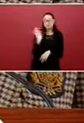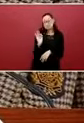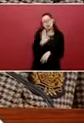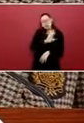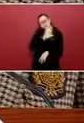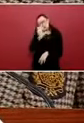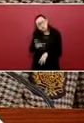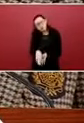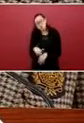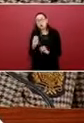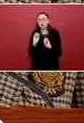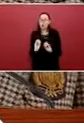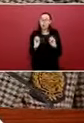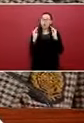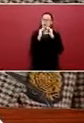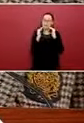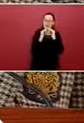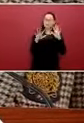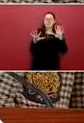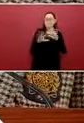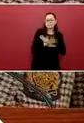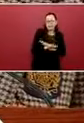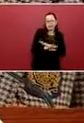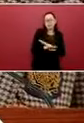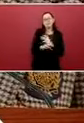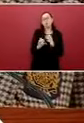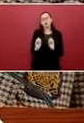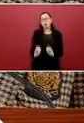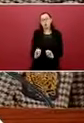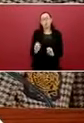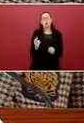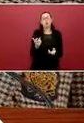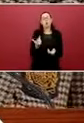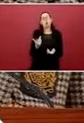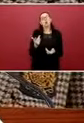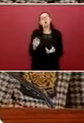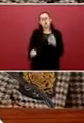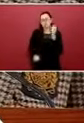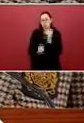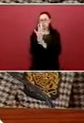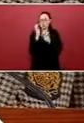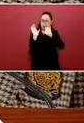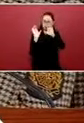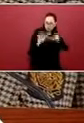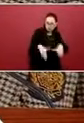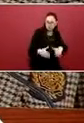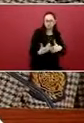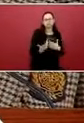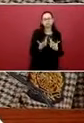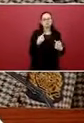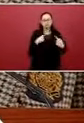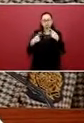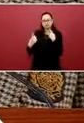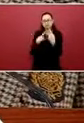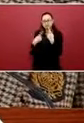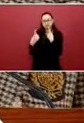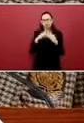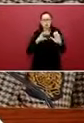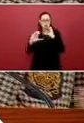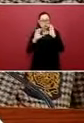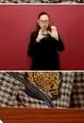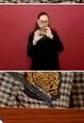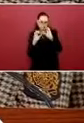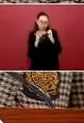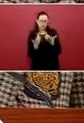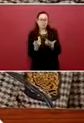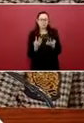cambio de domicilio, altas nuevas, y se mantenga esta comunicación e información. Es muy importante